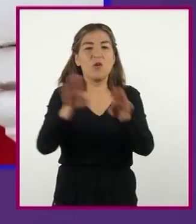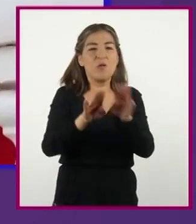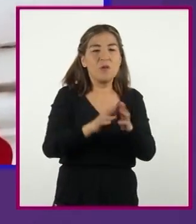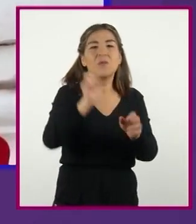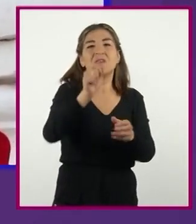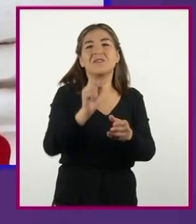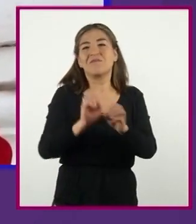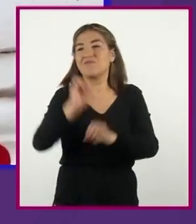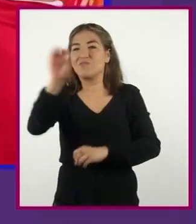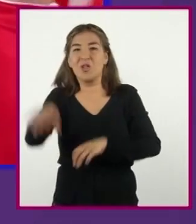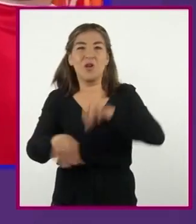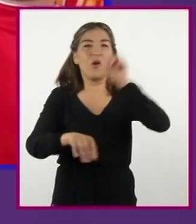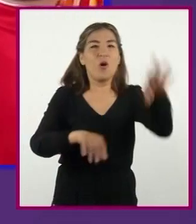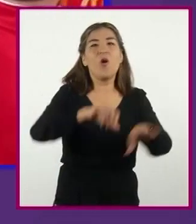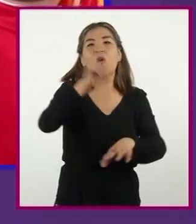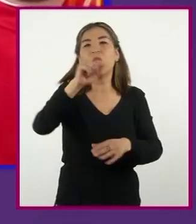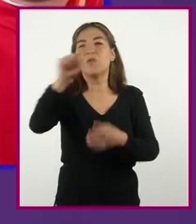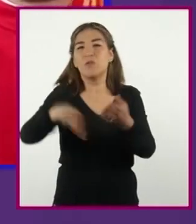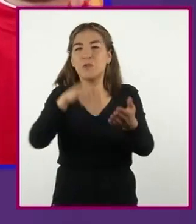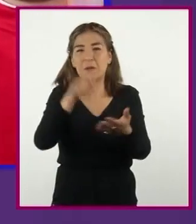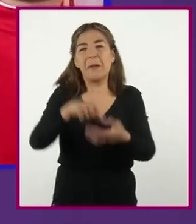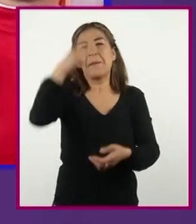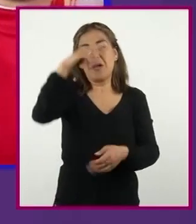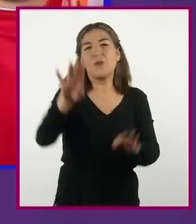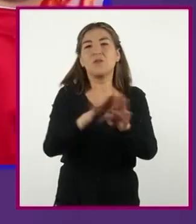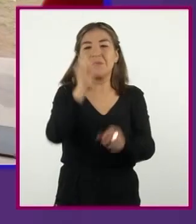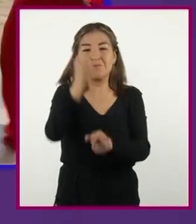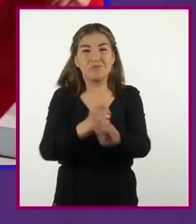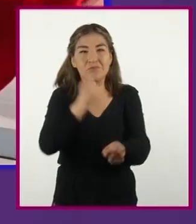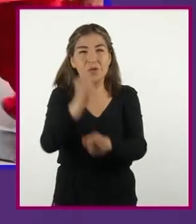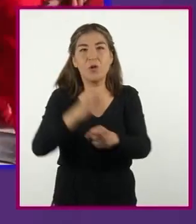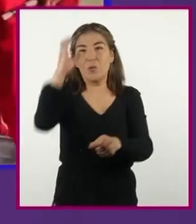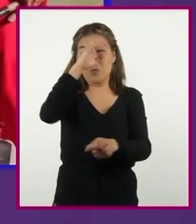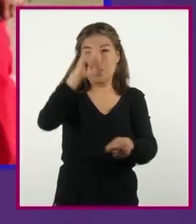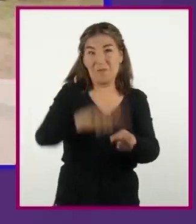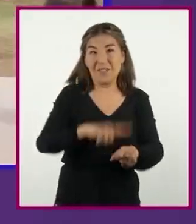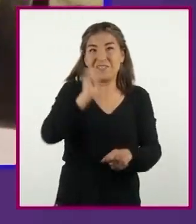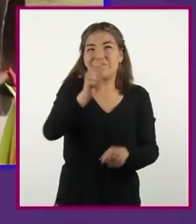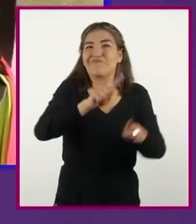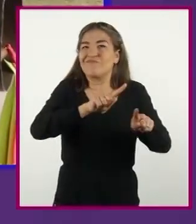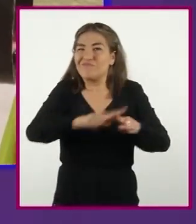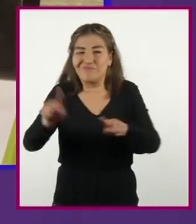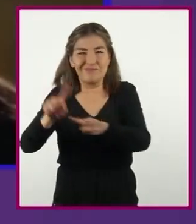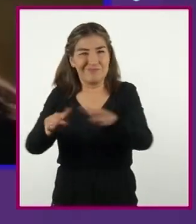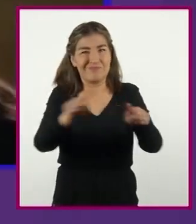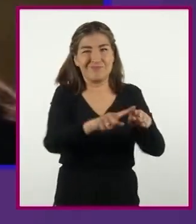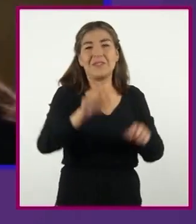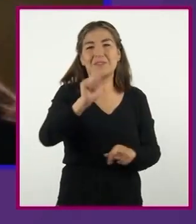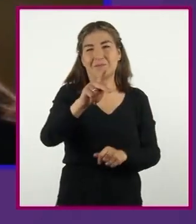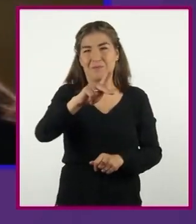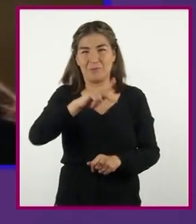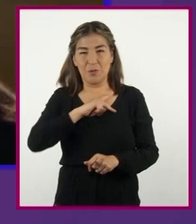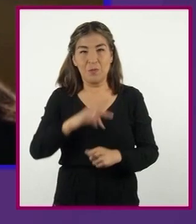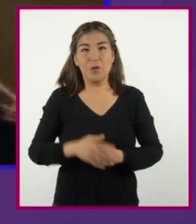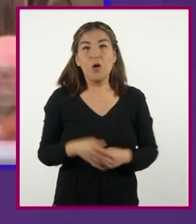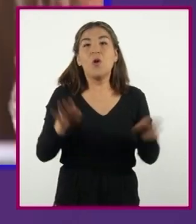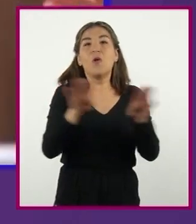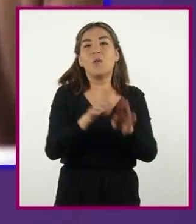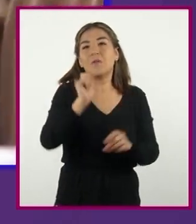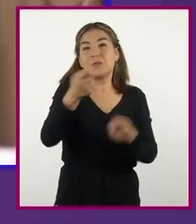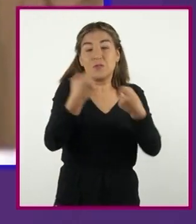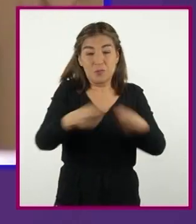países diferentes del suyo, donde encuentran prácticas culturales muy distintas de las propias. lo cual hace